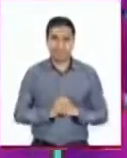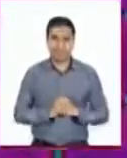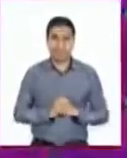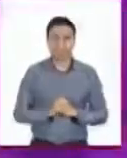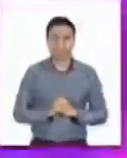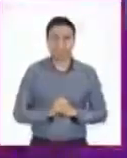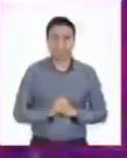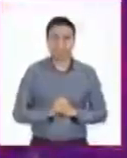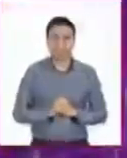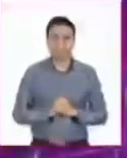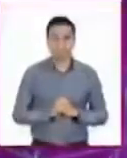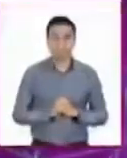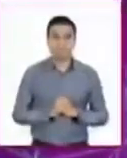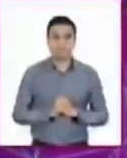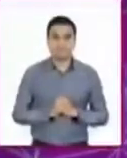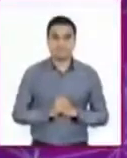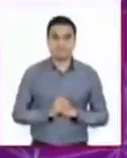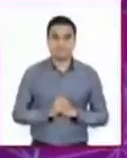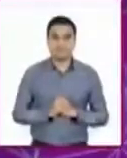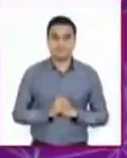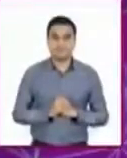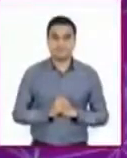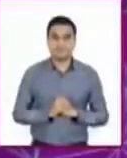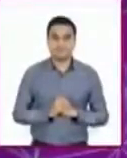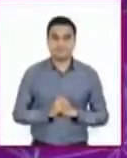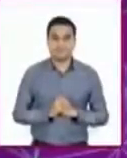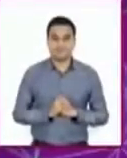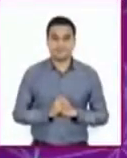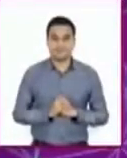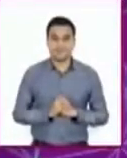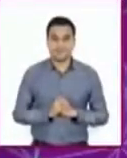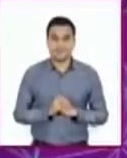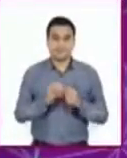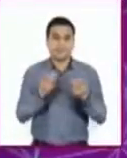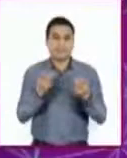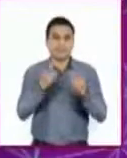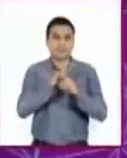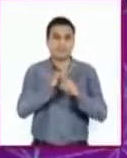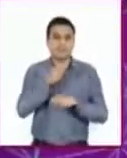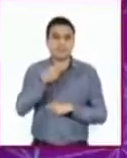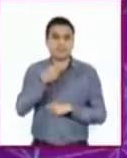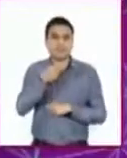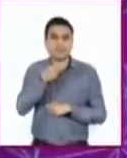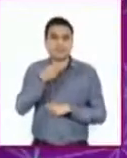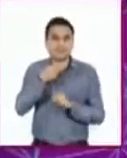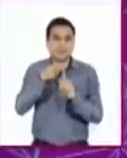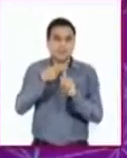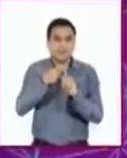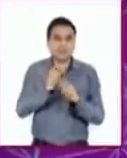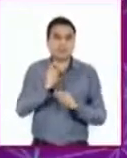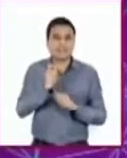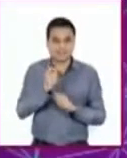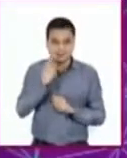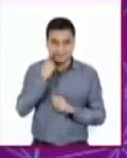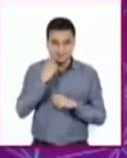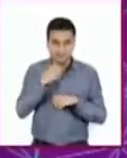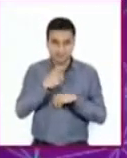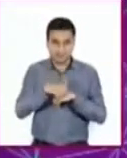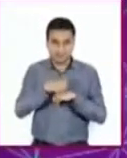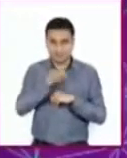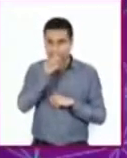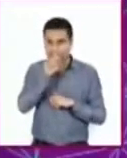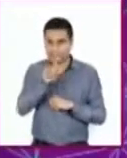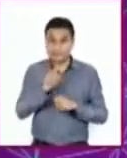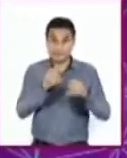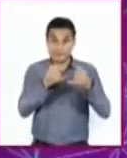cuadernos. El inverso aditivo de un número es su simétrico, es decir, en una recta numérica, ambos